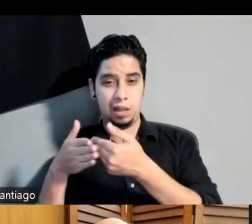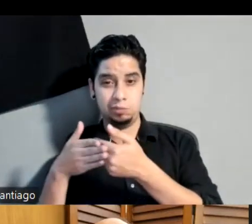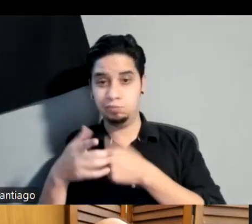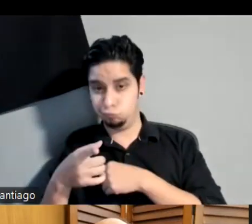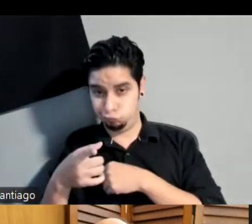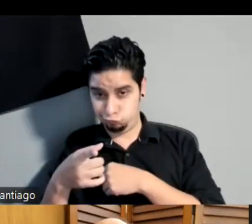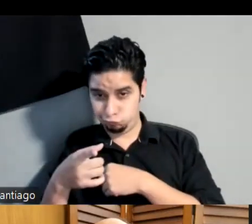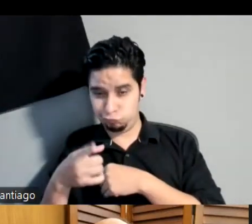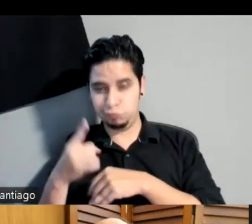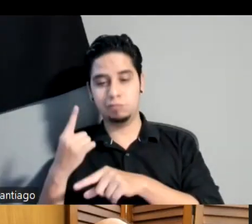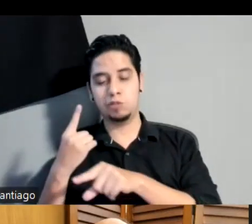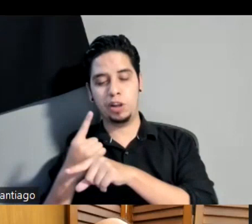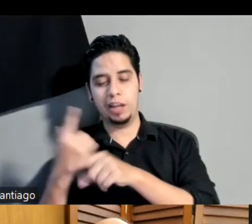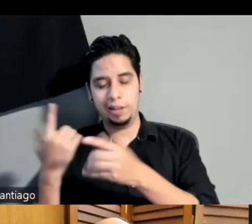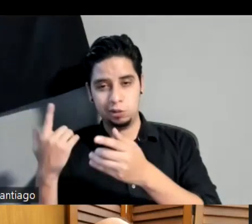cercano.